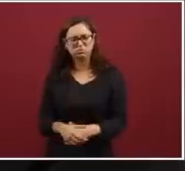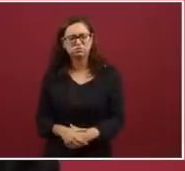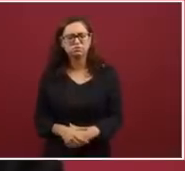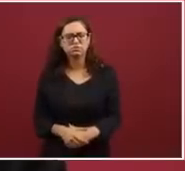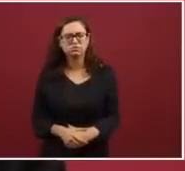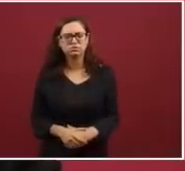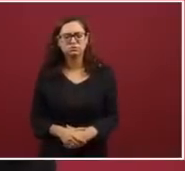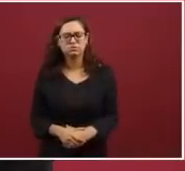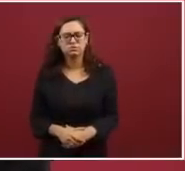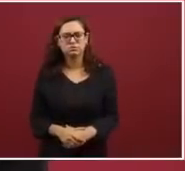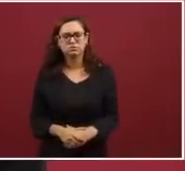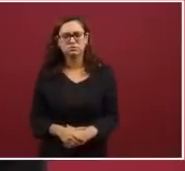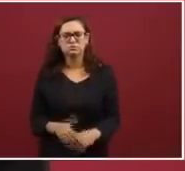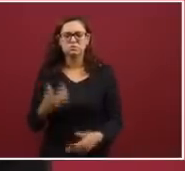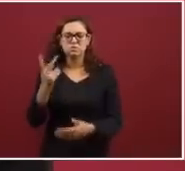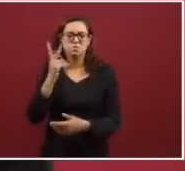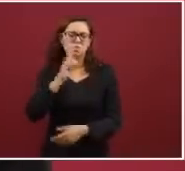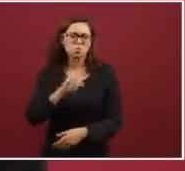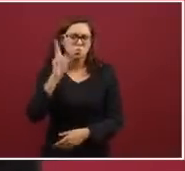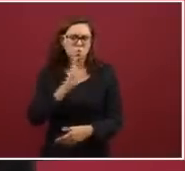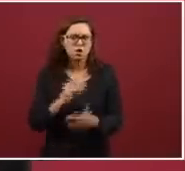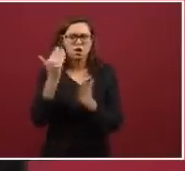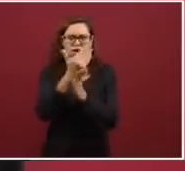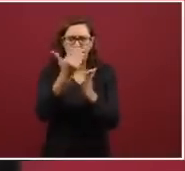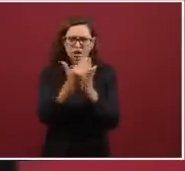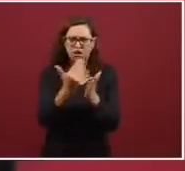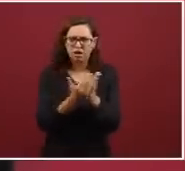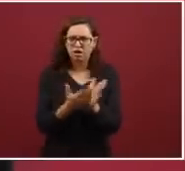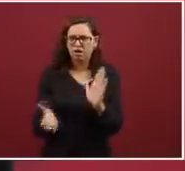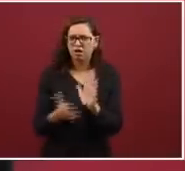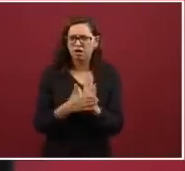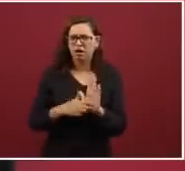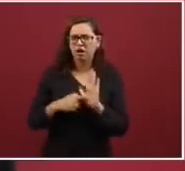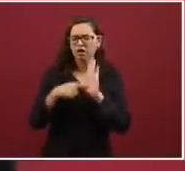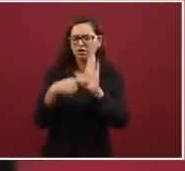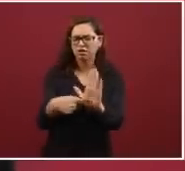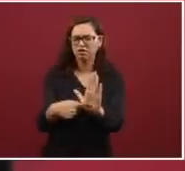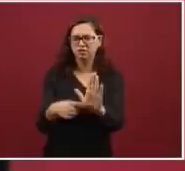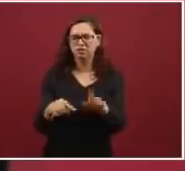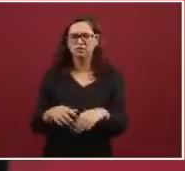y con pruebas, con elementos,